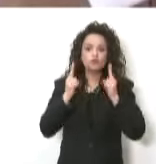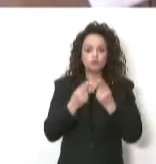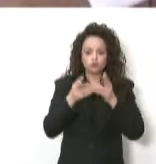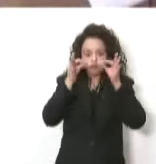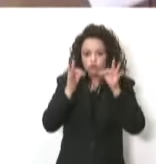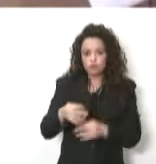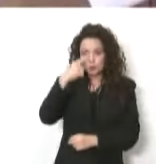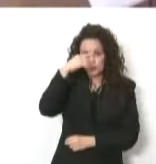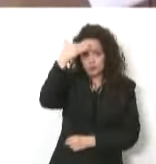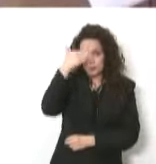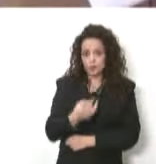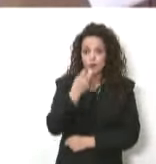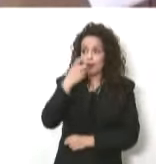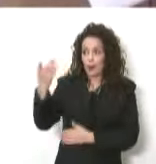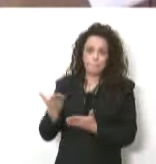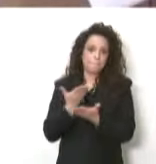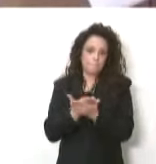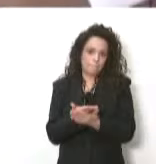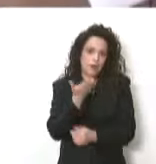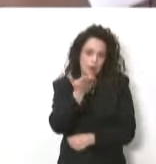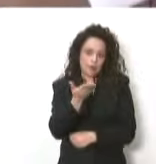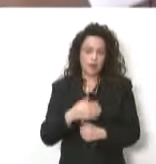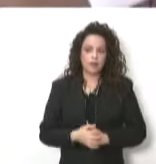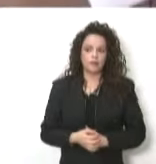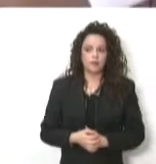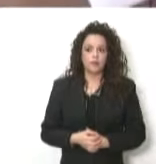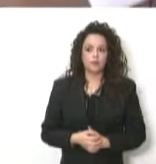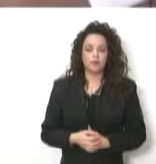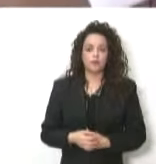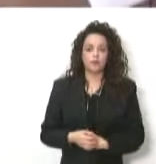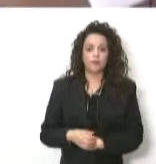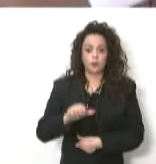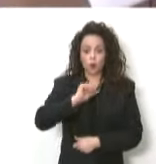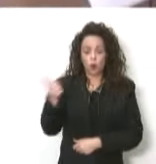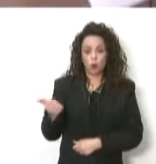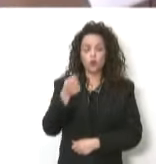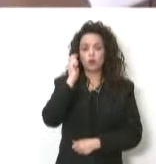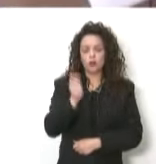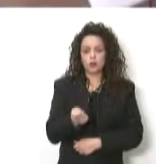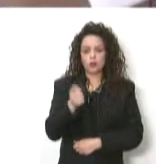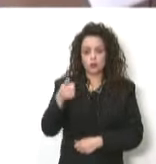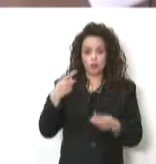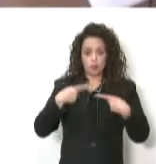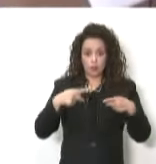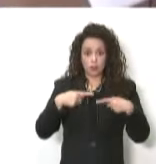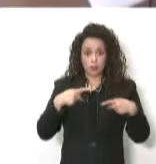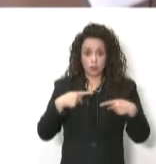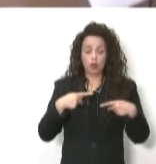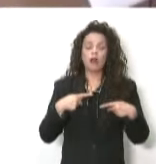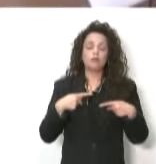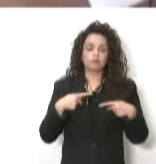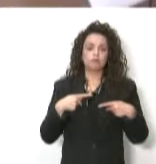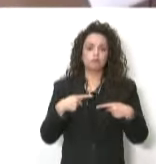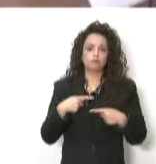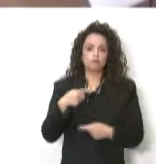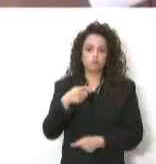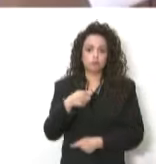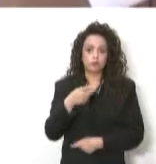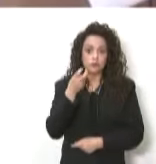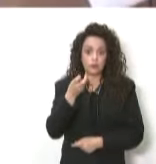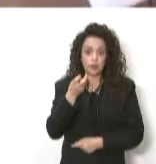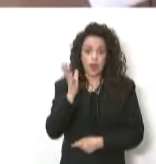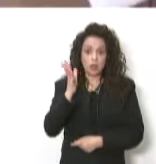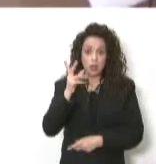de lo solicitado. Posteriormente, con relación a los alegatos del sujeto obligado, se determinó que si bien se turnó